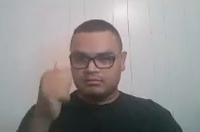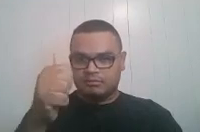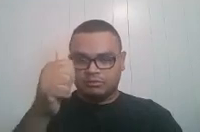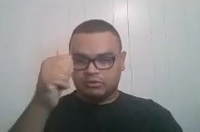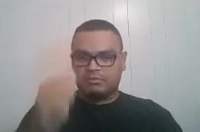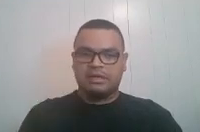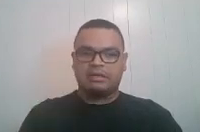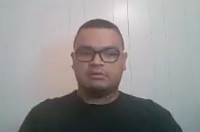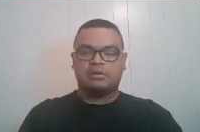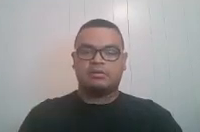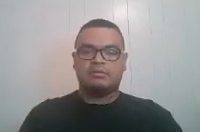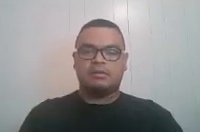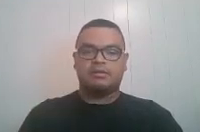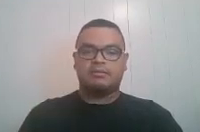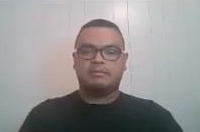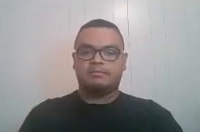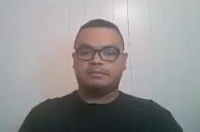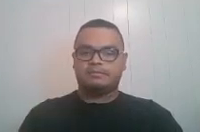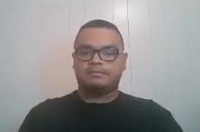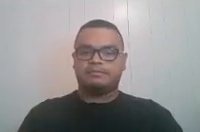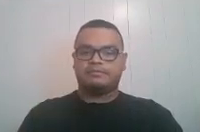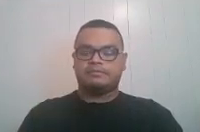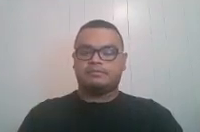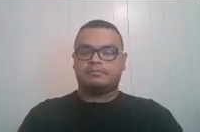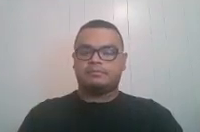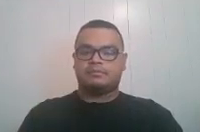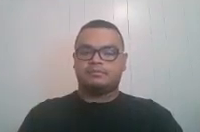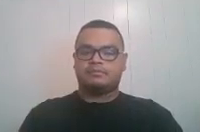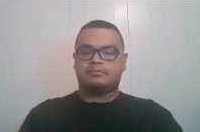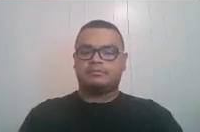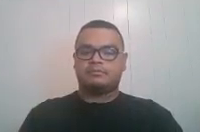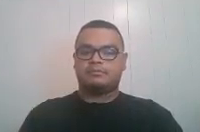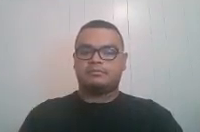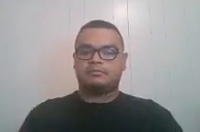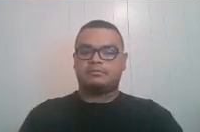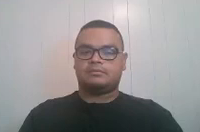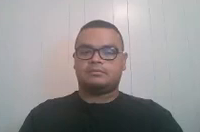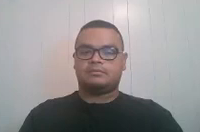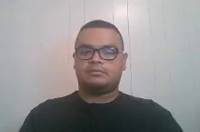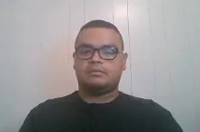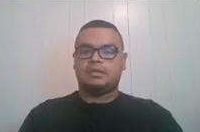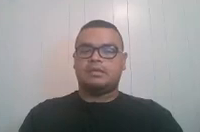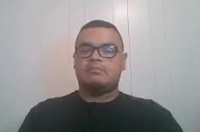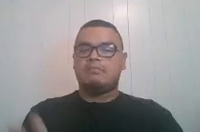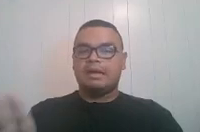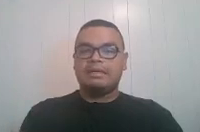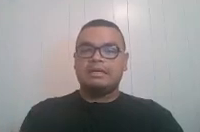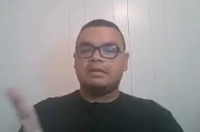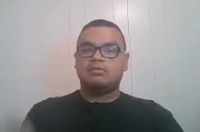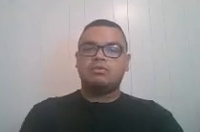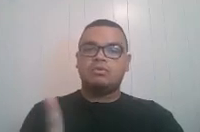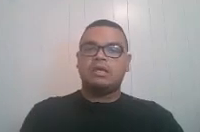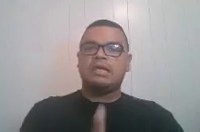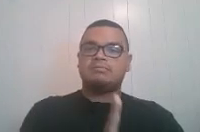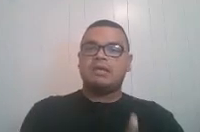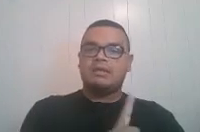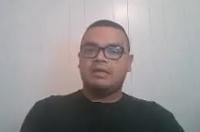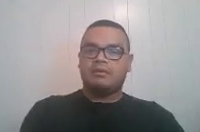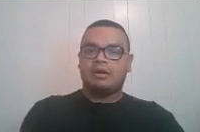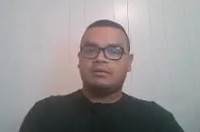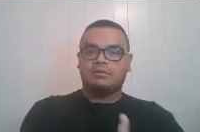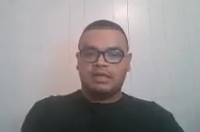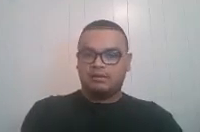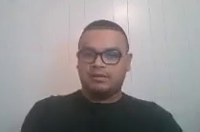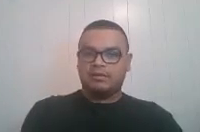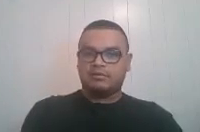bien. Puntos para el católico. Vamos a ver. María no es mediadora. María no es